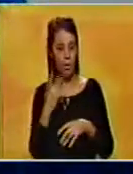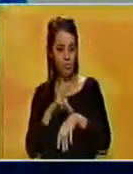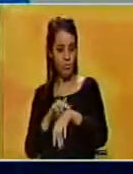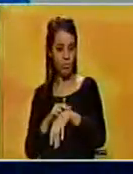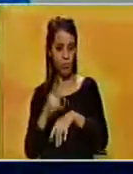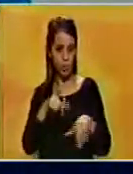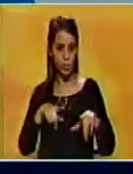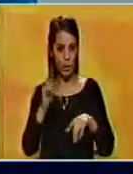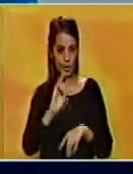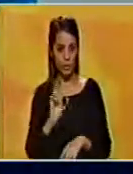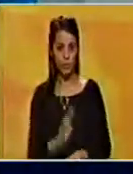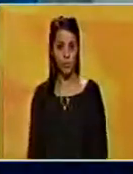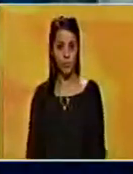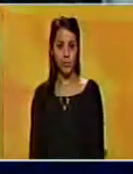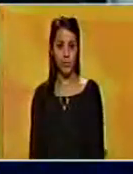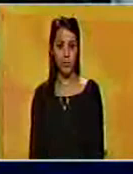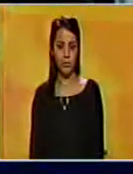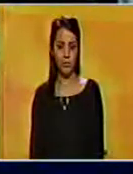Venezuela.